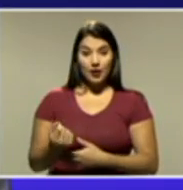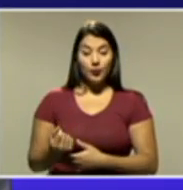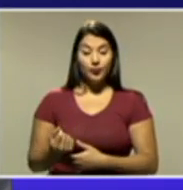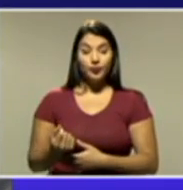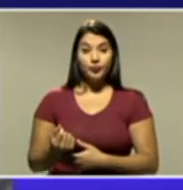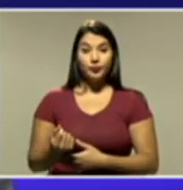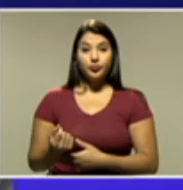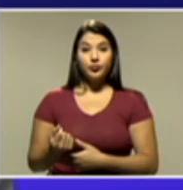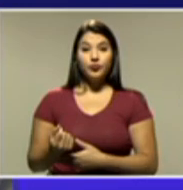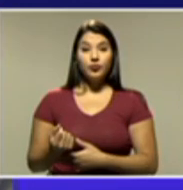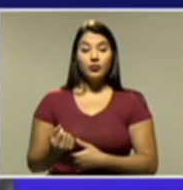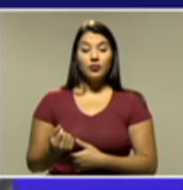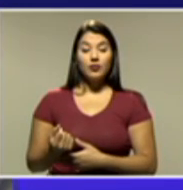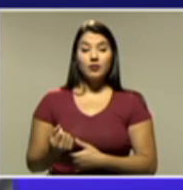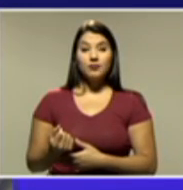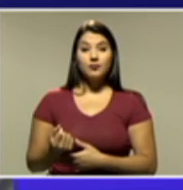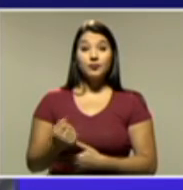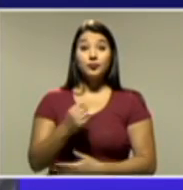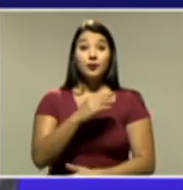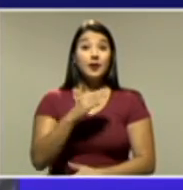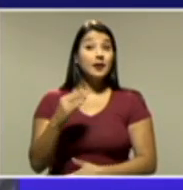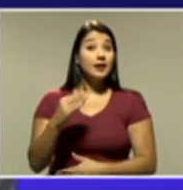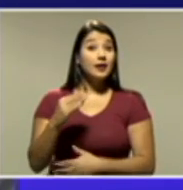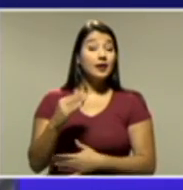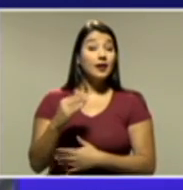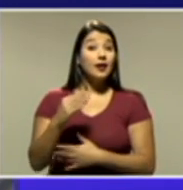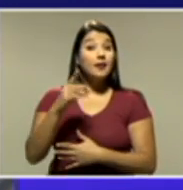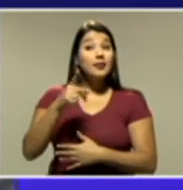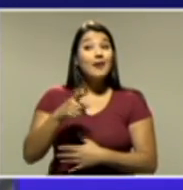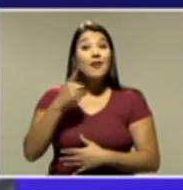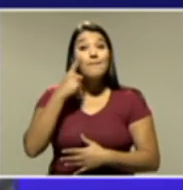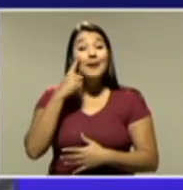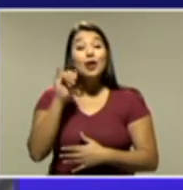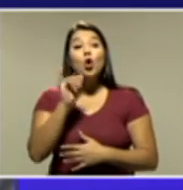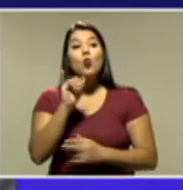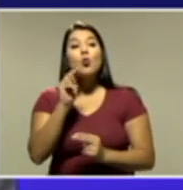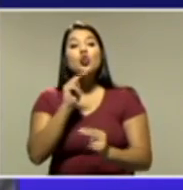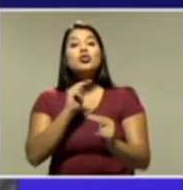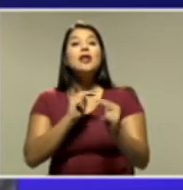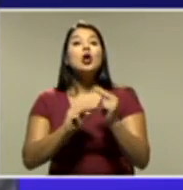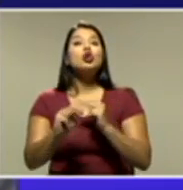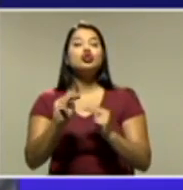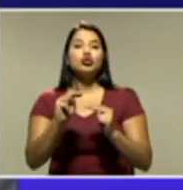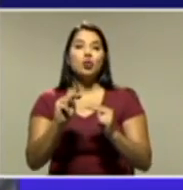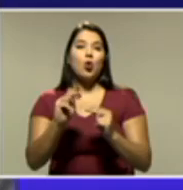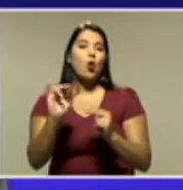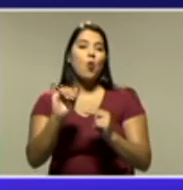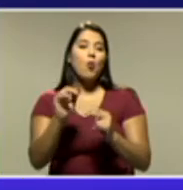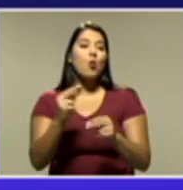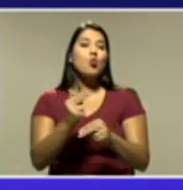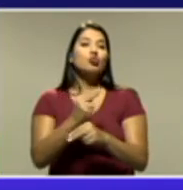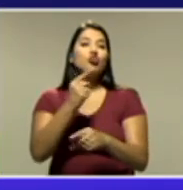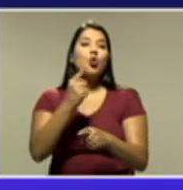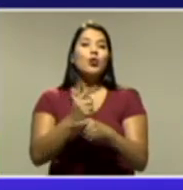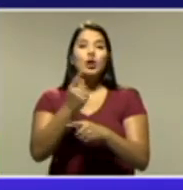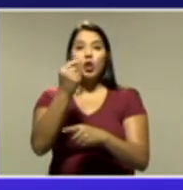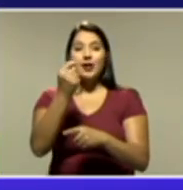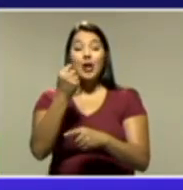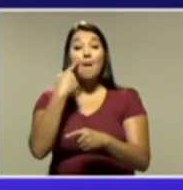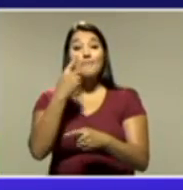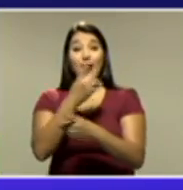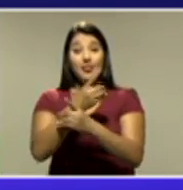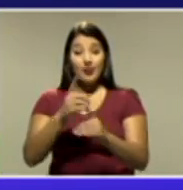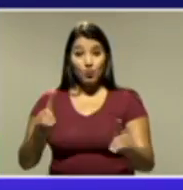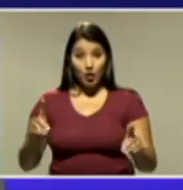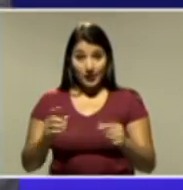generosa que debe de verse como una inversión en democracia. Justamente la magia de